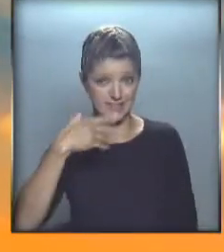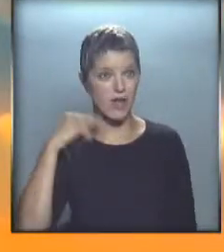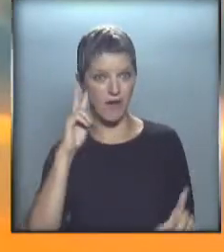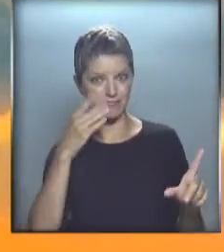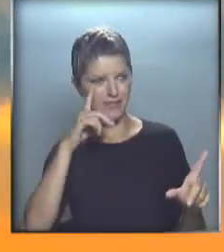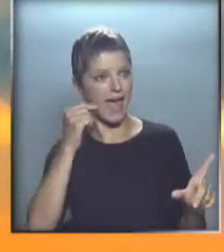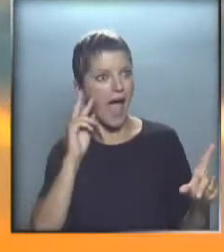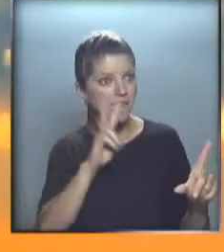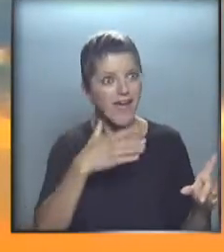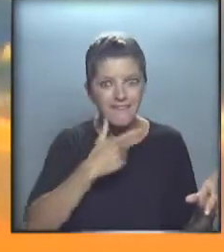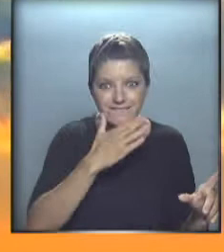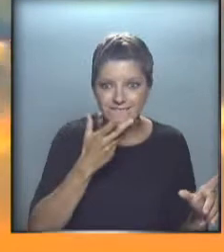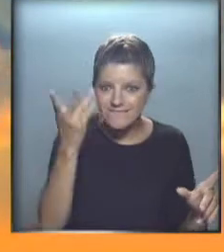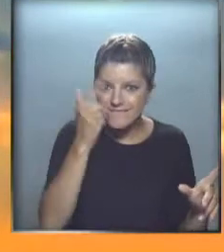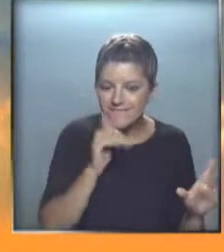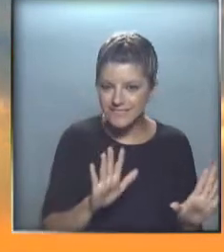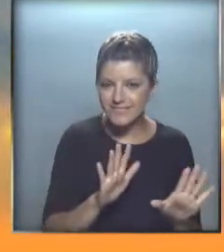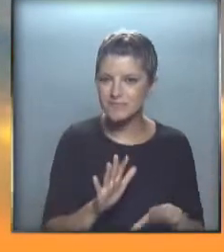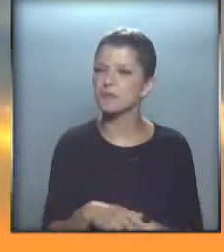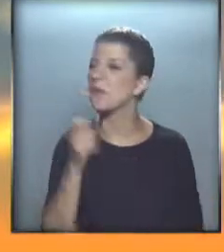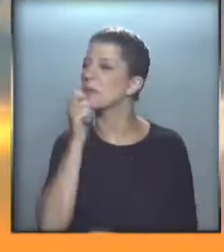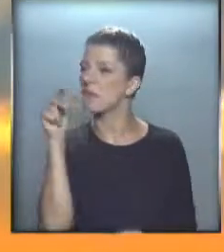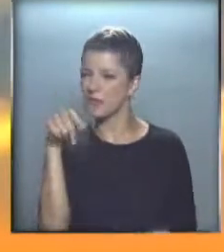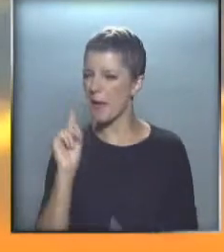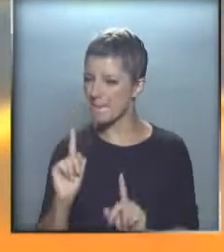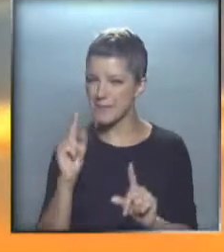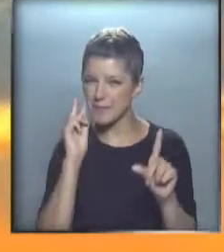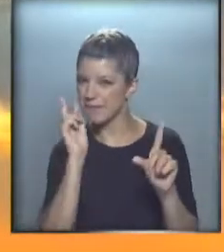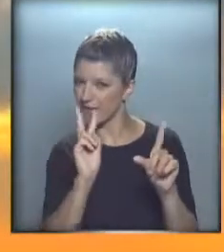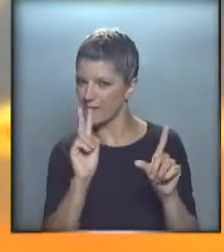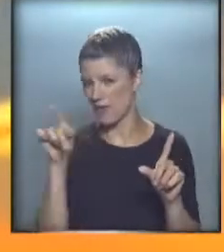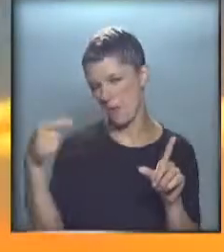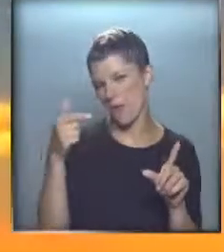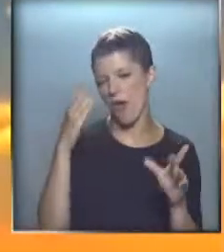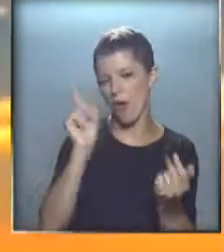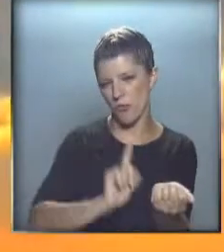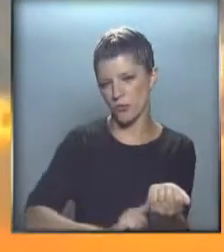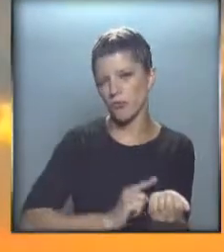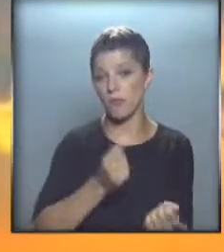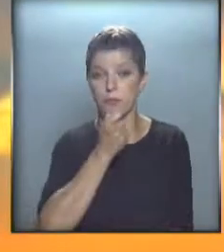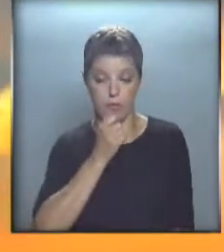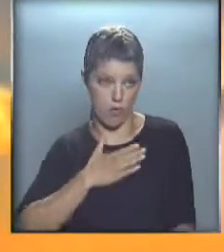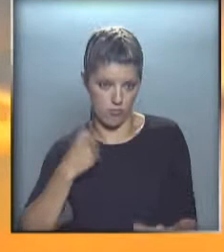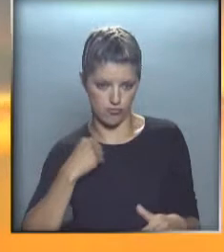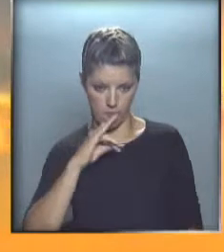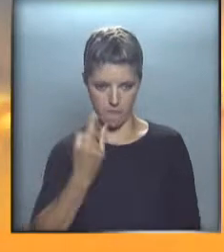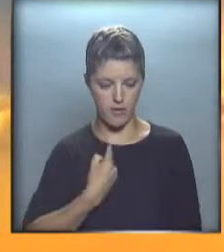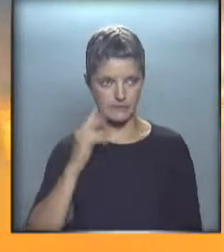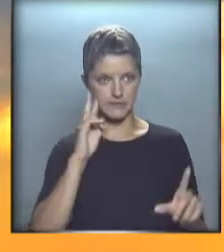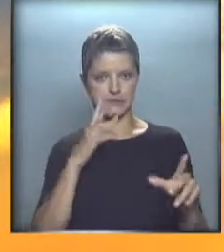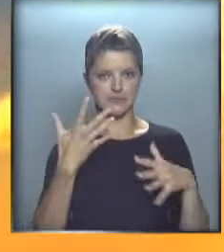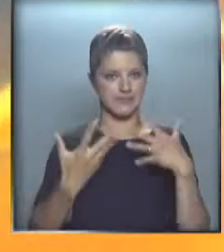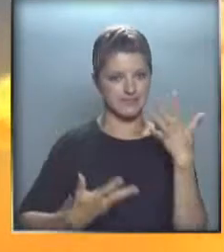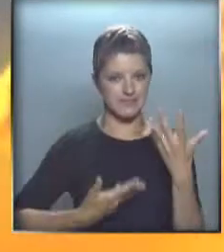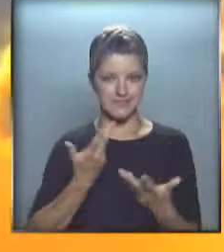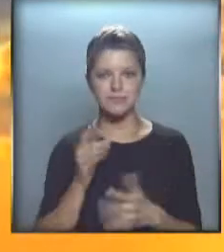¡ay, me gusta! Ahora, ¿les da cosita verse o, bueno, vos ya estás acostumbrado? A mí a veces me da cosita verme. Un poquito da,